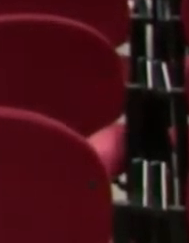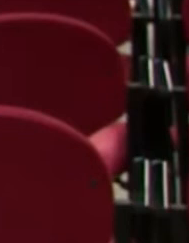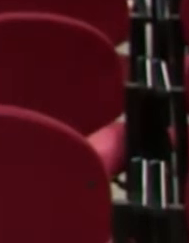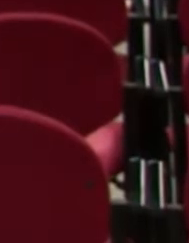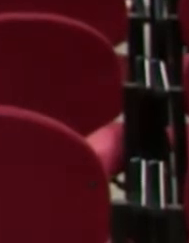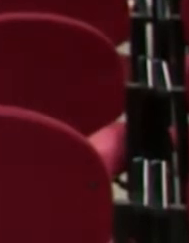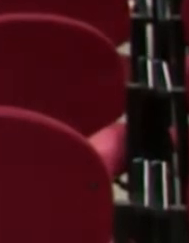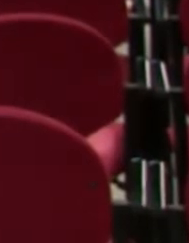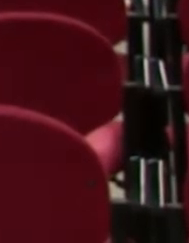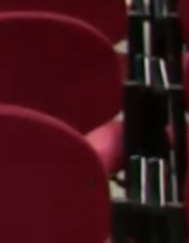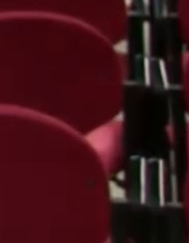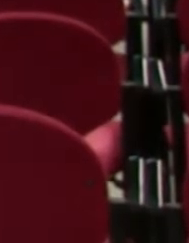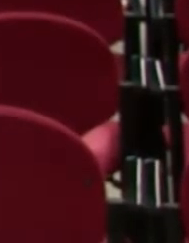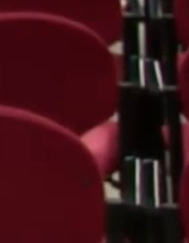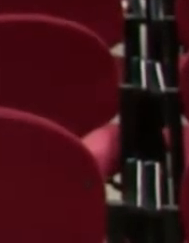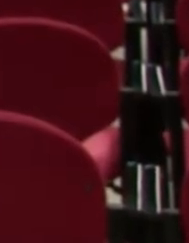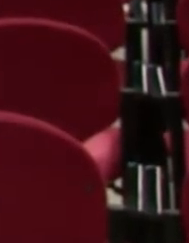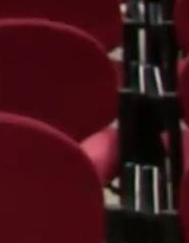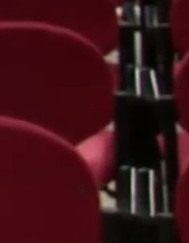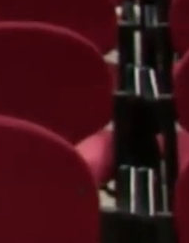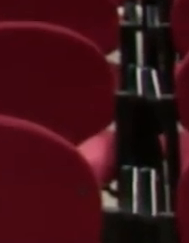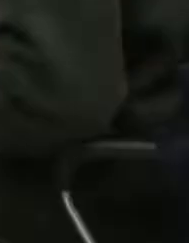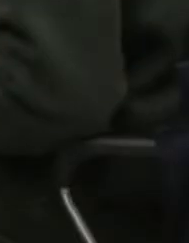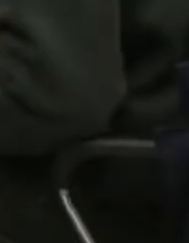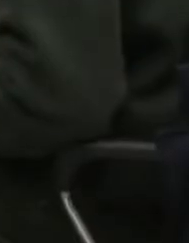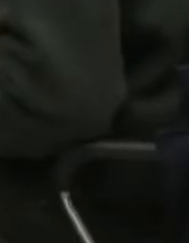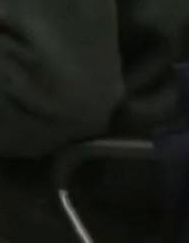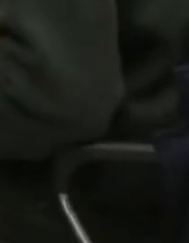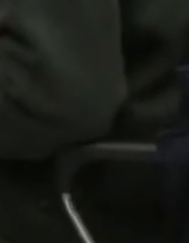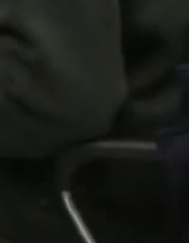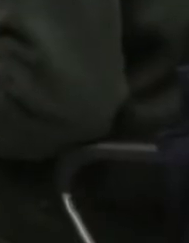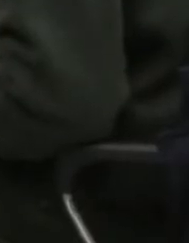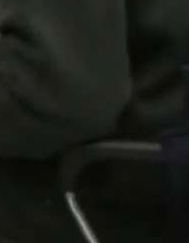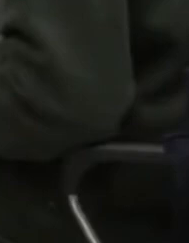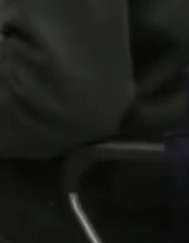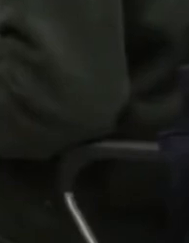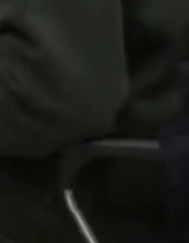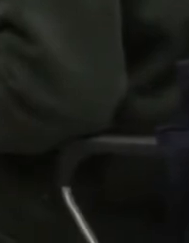que hay una preocupación muy sincera y un compromiso muy sincero.